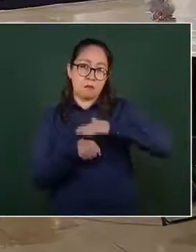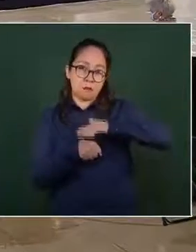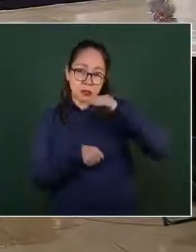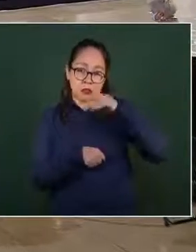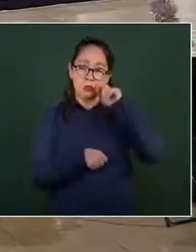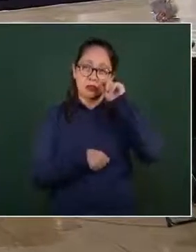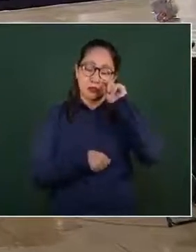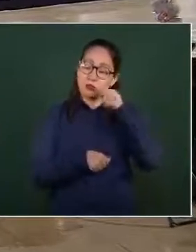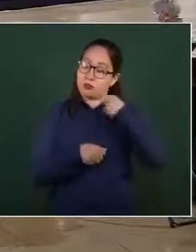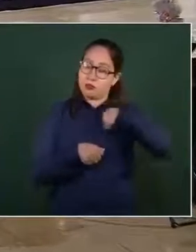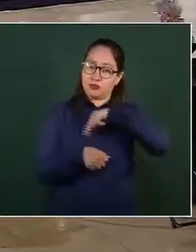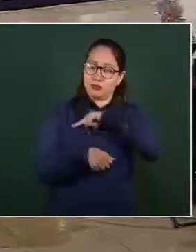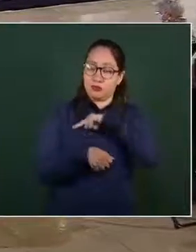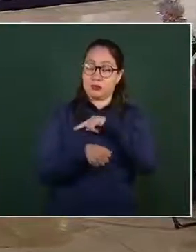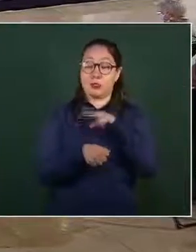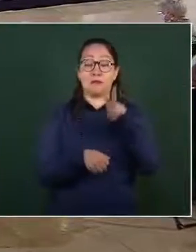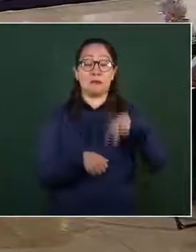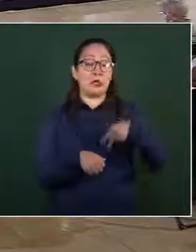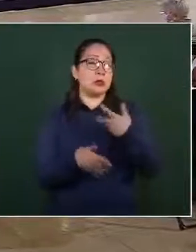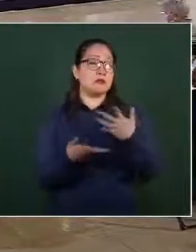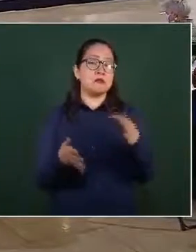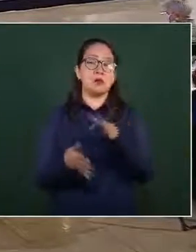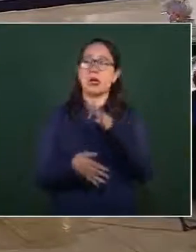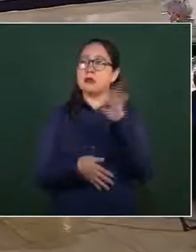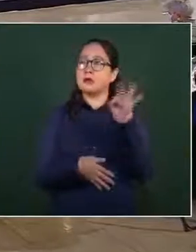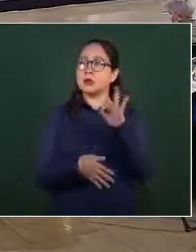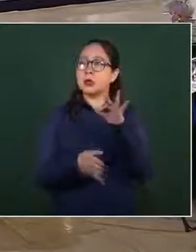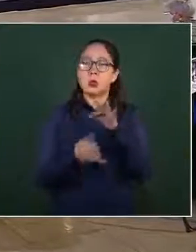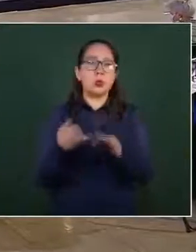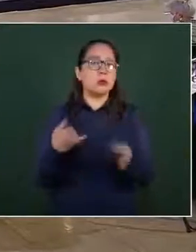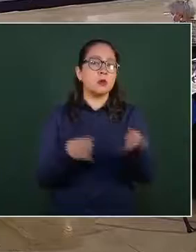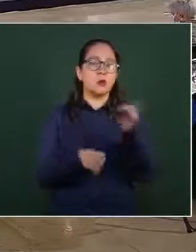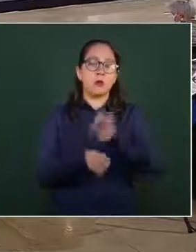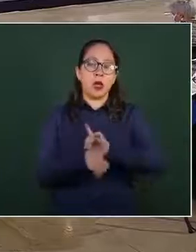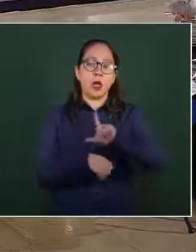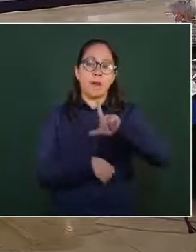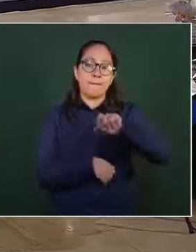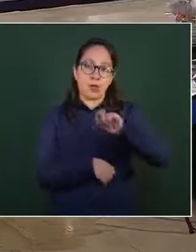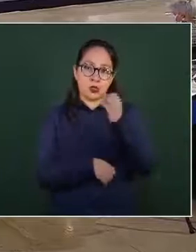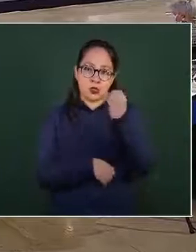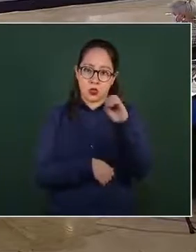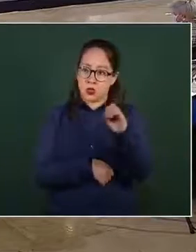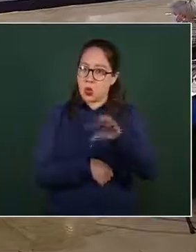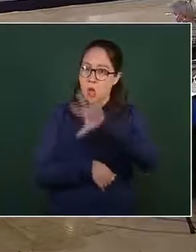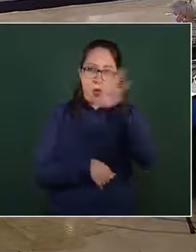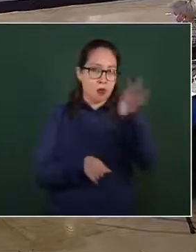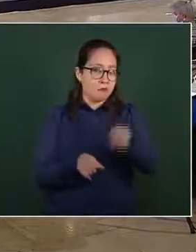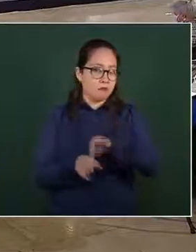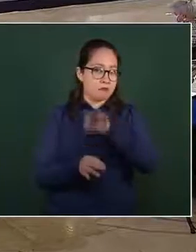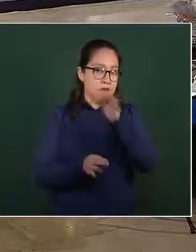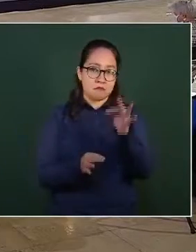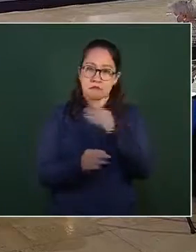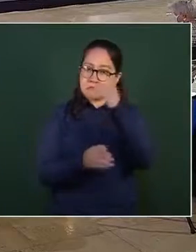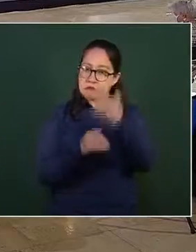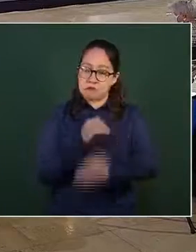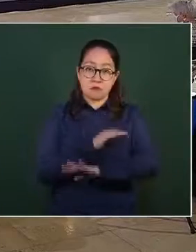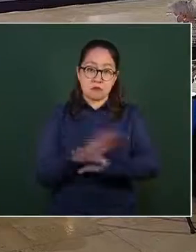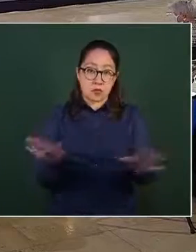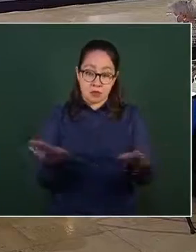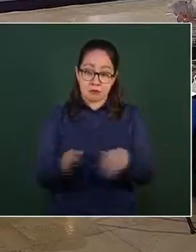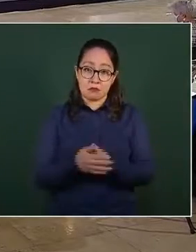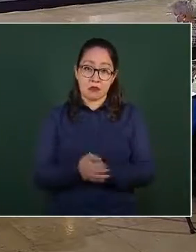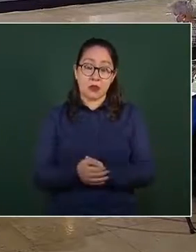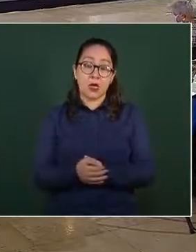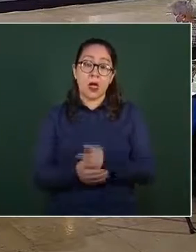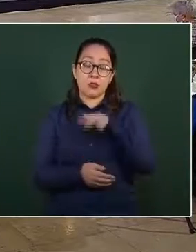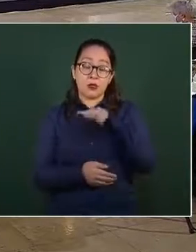la verdad es que lo vamos a concluir a más tardar el 20 de octubre totalmente, para el sector con primera dosis